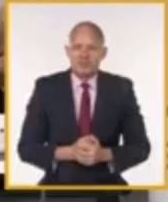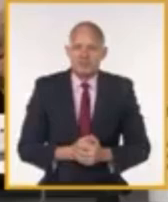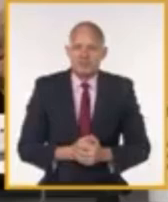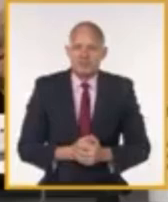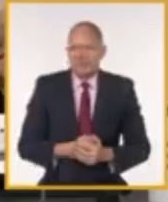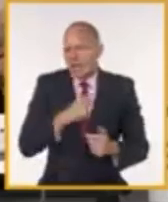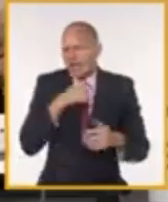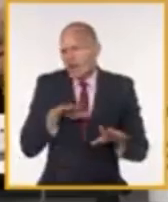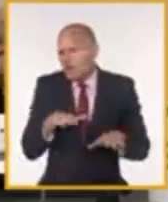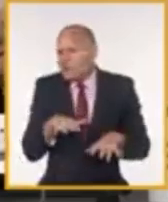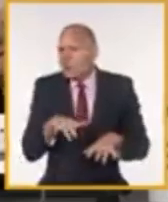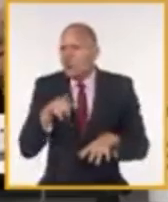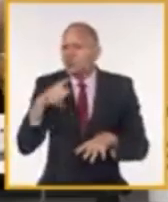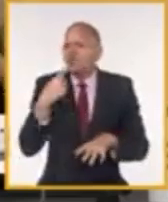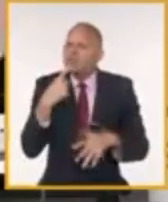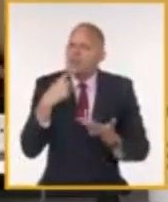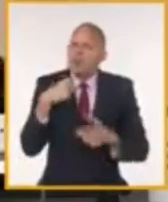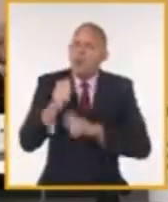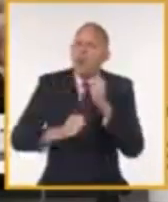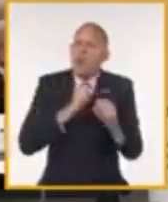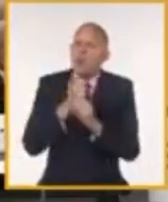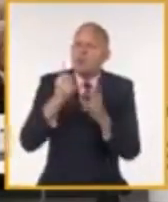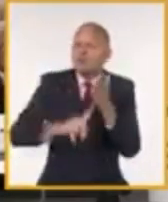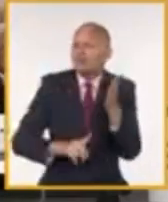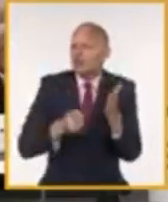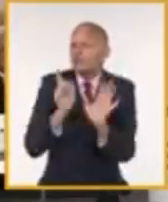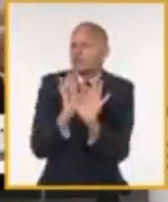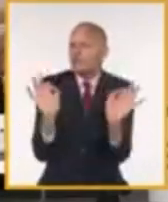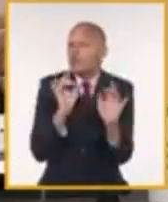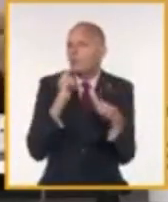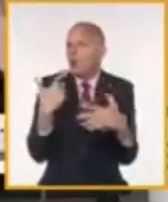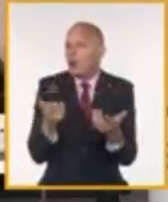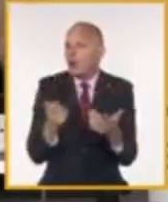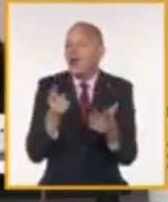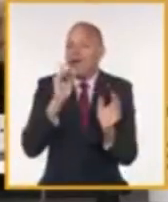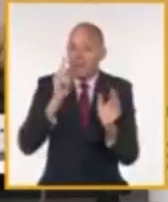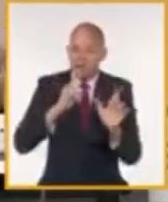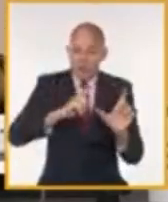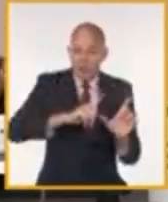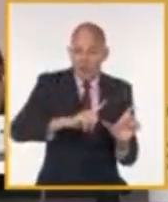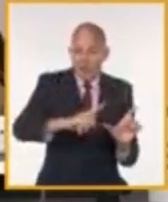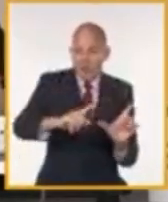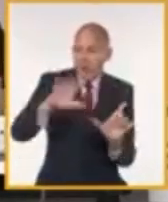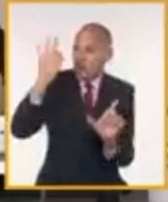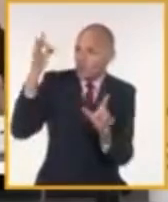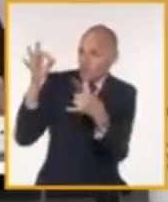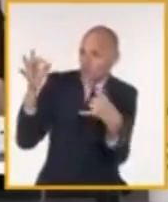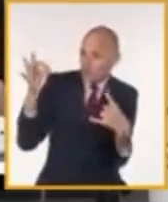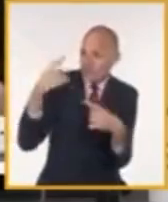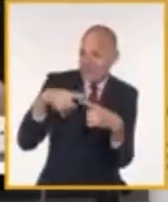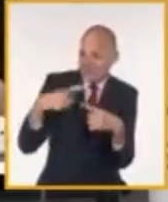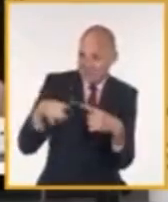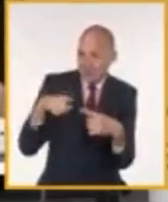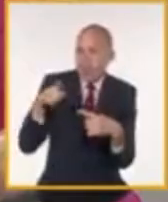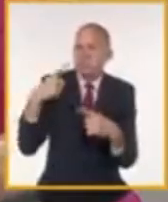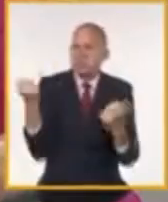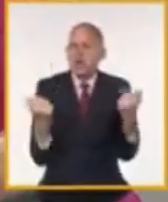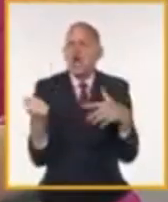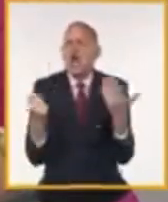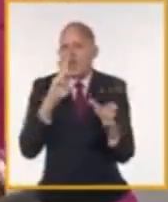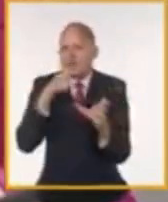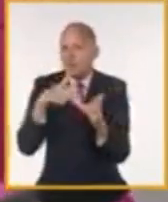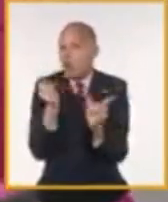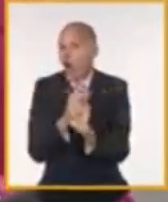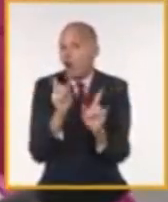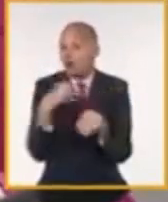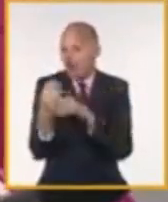fuentes renovables, pues también ustedes han ido cambiando el parque vehicular, buscando también eficiencia en ese sentido, ¿no? Así